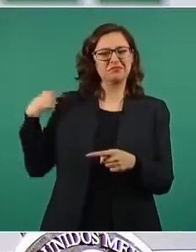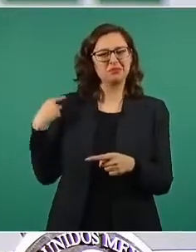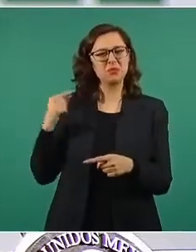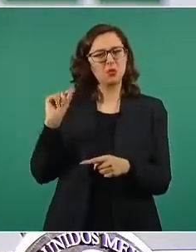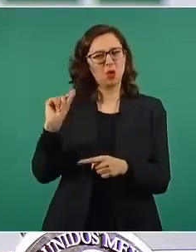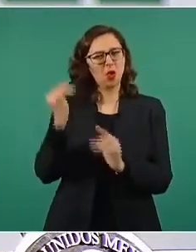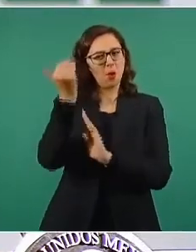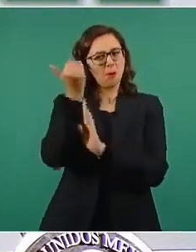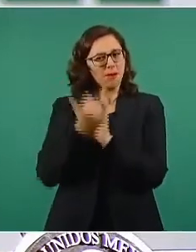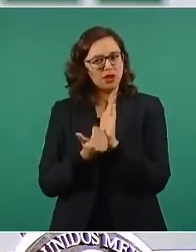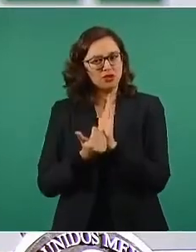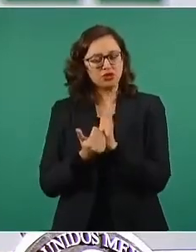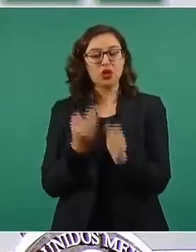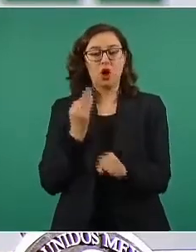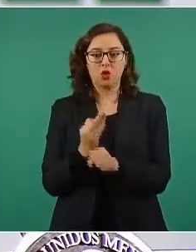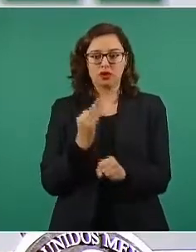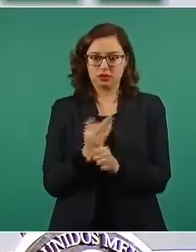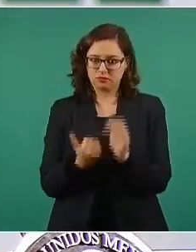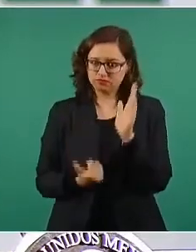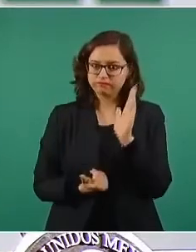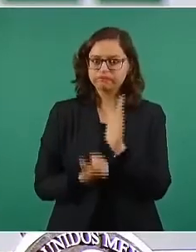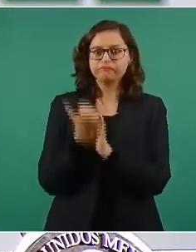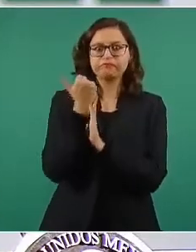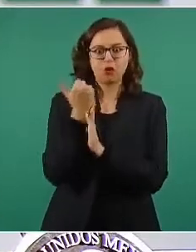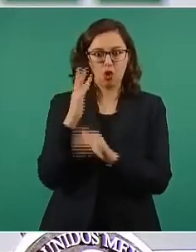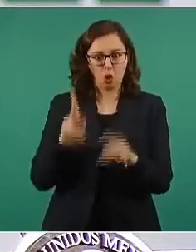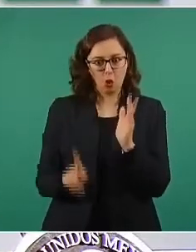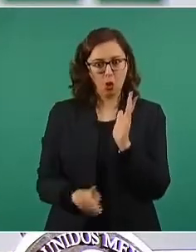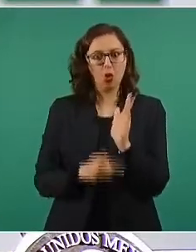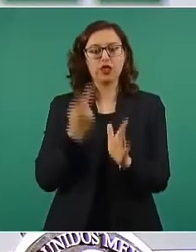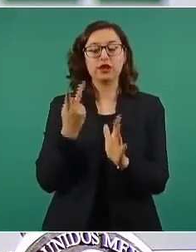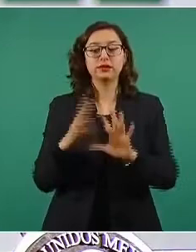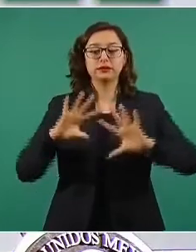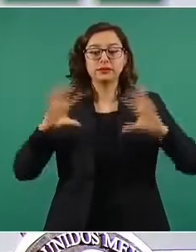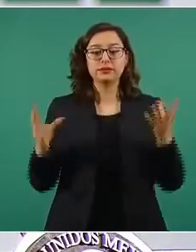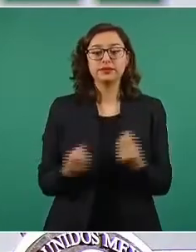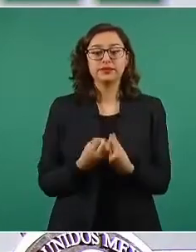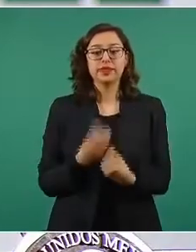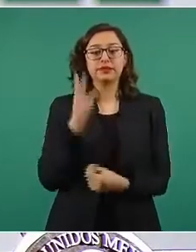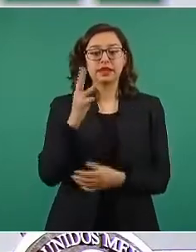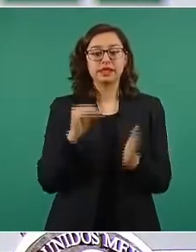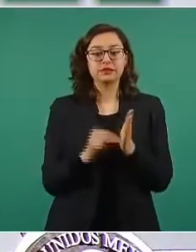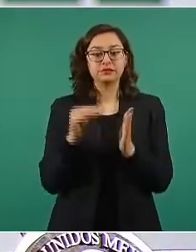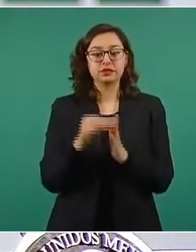últimas 2 semanas. Ahora tendremos el conjunto